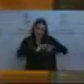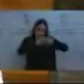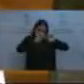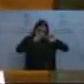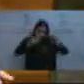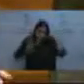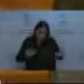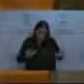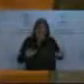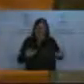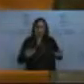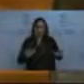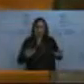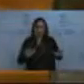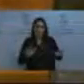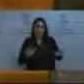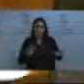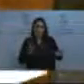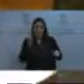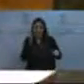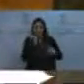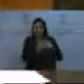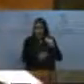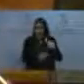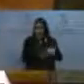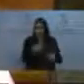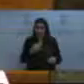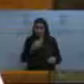qué tienen pensado hacer, porque lo que han